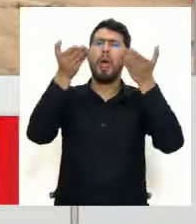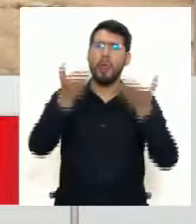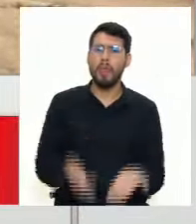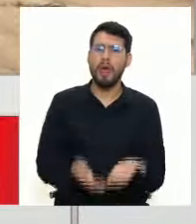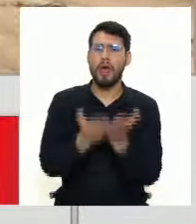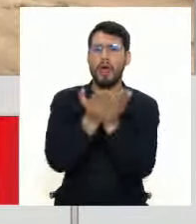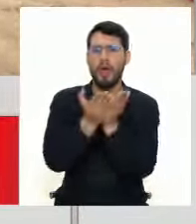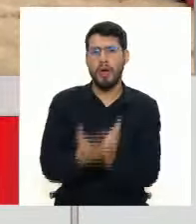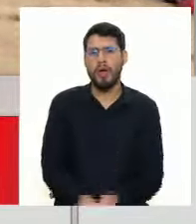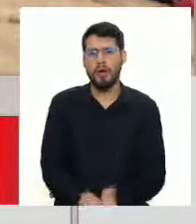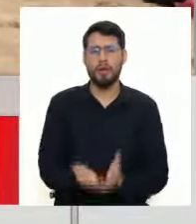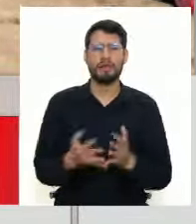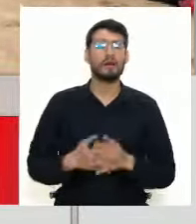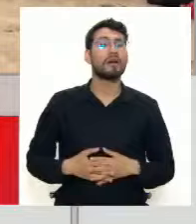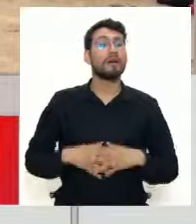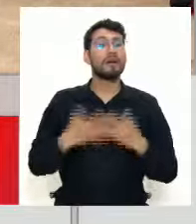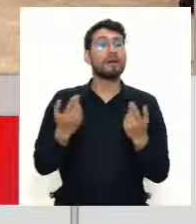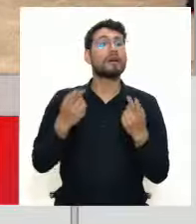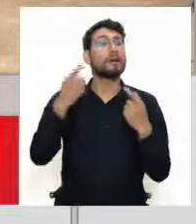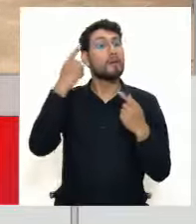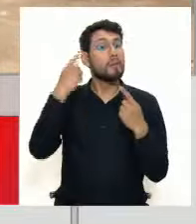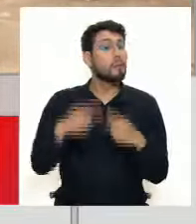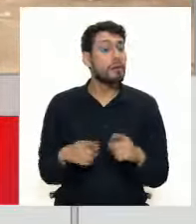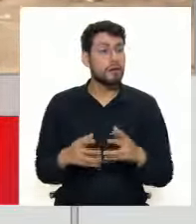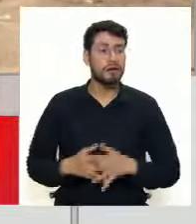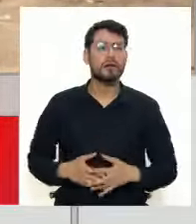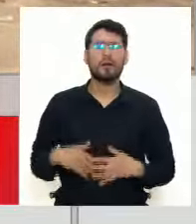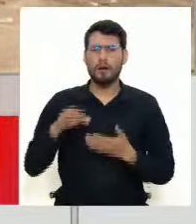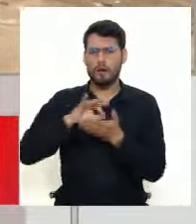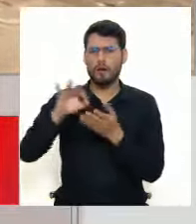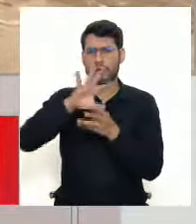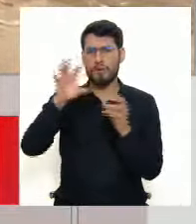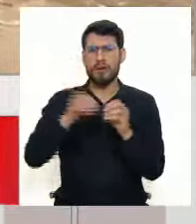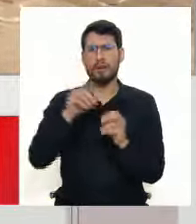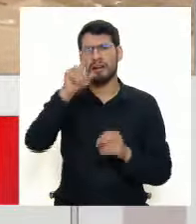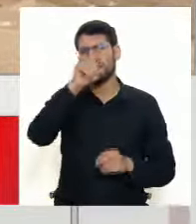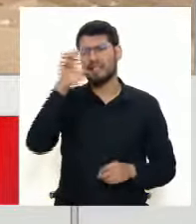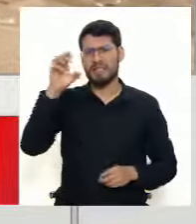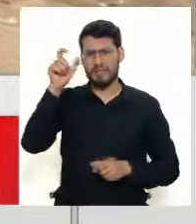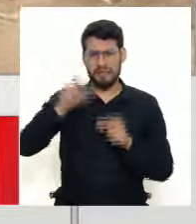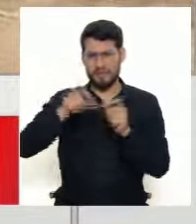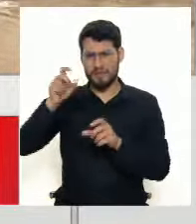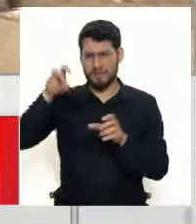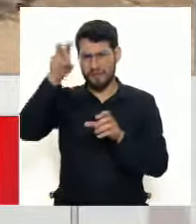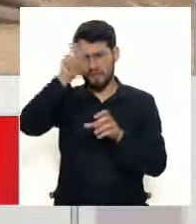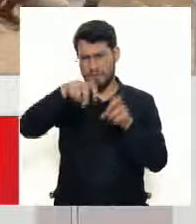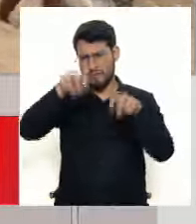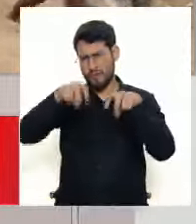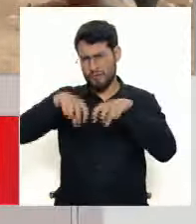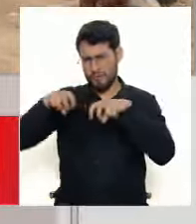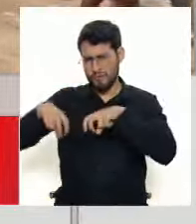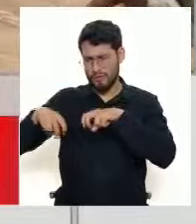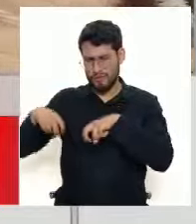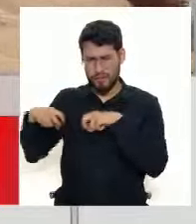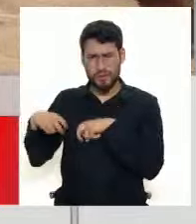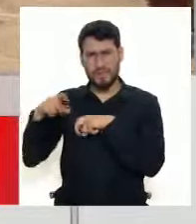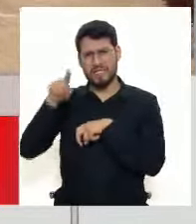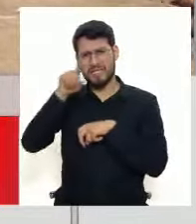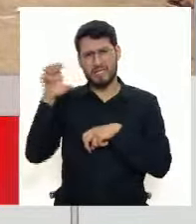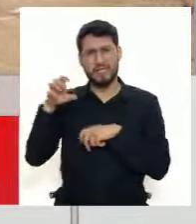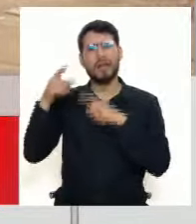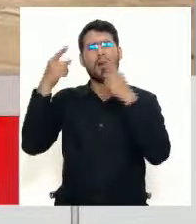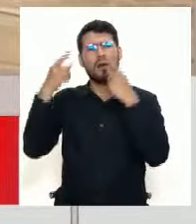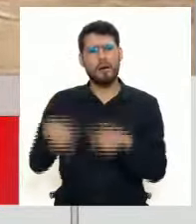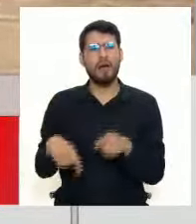de pasajeros. Se sabe que habría una cantidad de 100 pasajeros que se habrían subido a esta embarcación y que